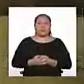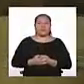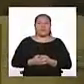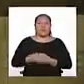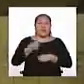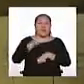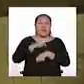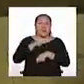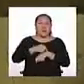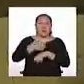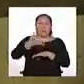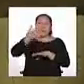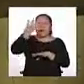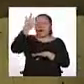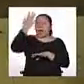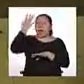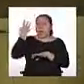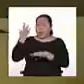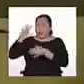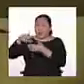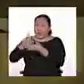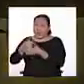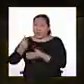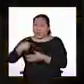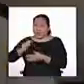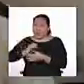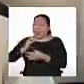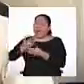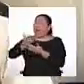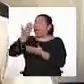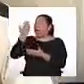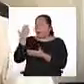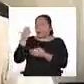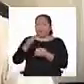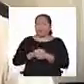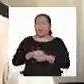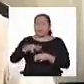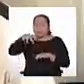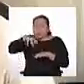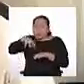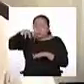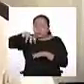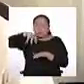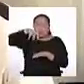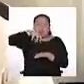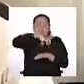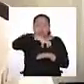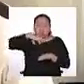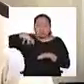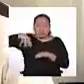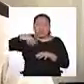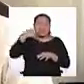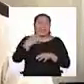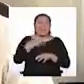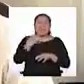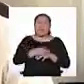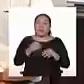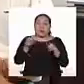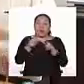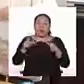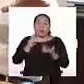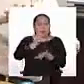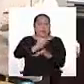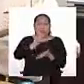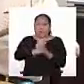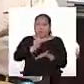En tiempos prehispánicos, en cada una de las diversas épocas, siempre hubo un asentamiento. Lima fue siempre